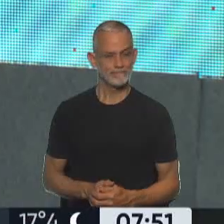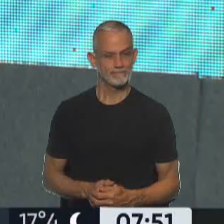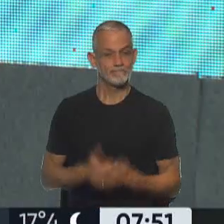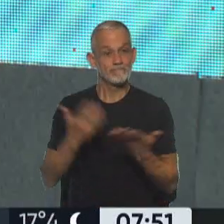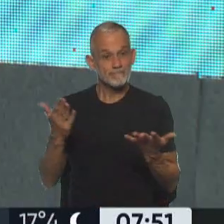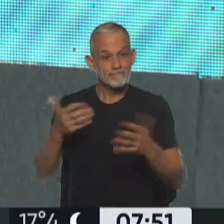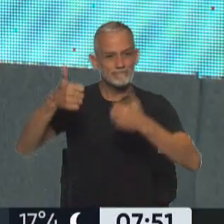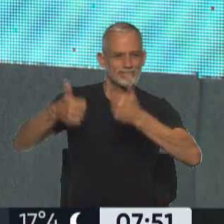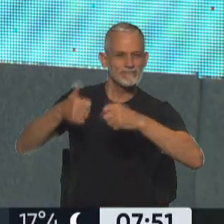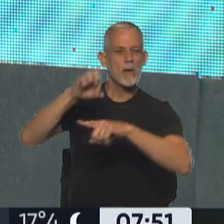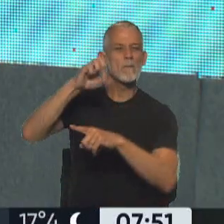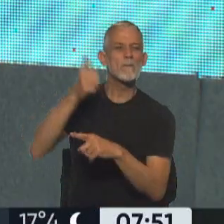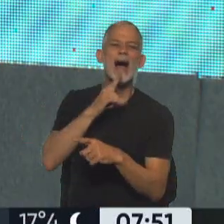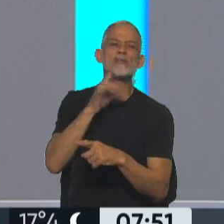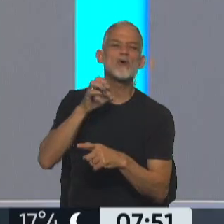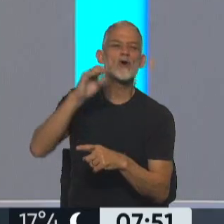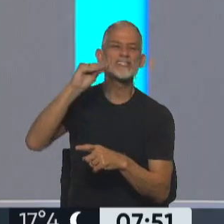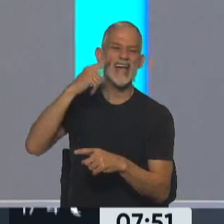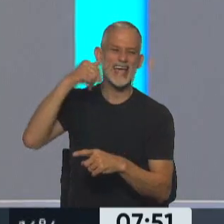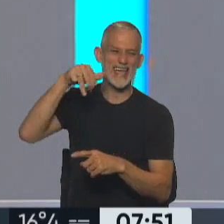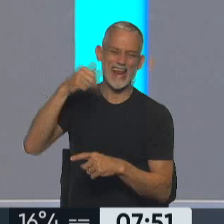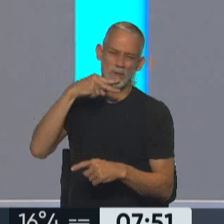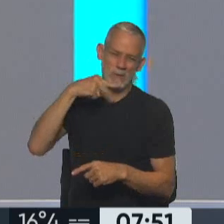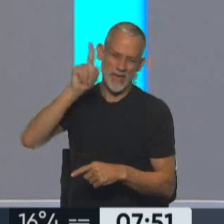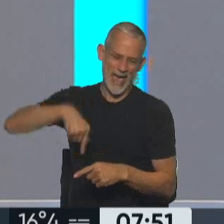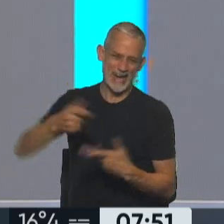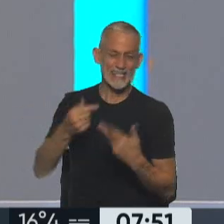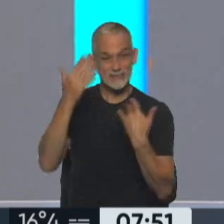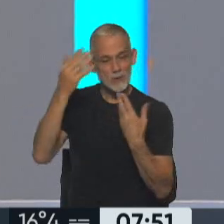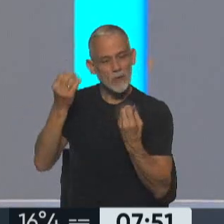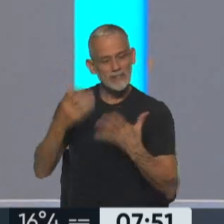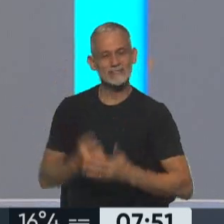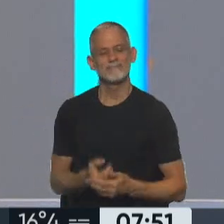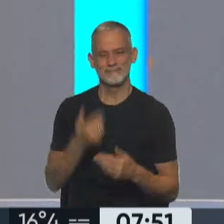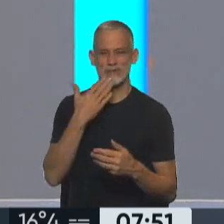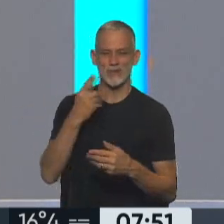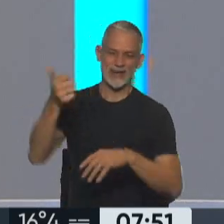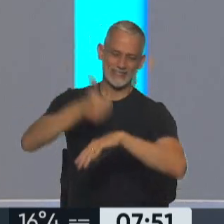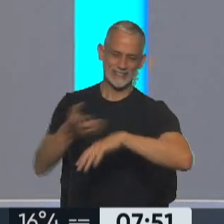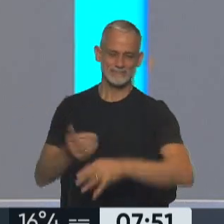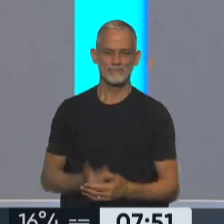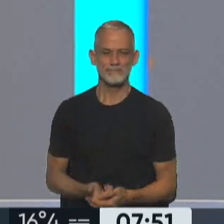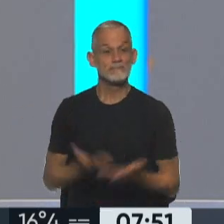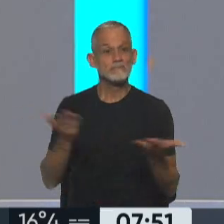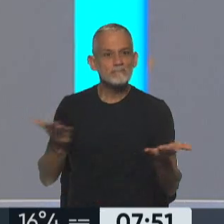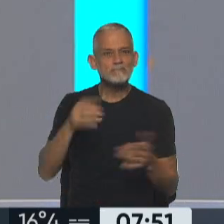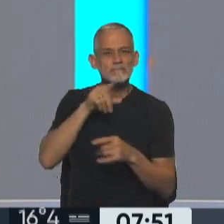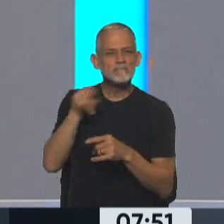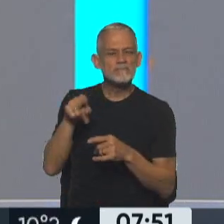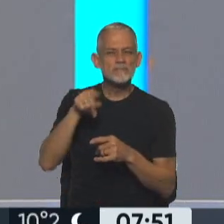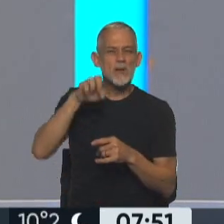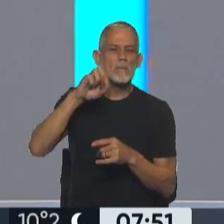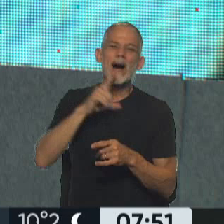y estamos con patochaina como todos los viernes aquí ya mismo estamos saludando qué tal pato Gracias por estar como siempre y con Pato queremos